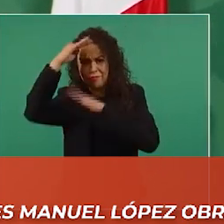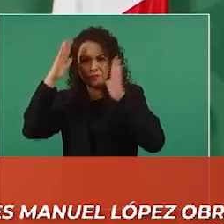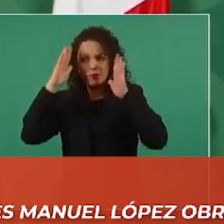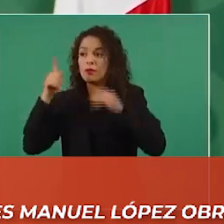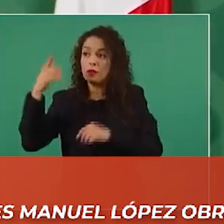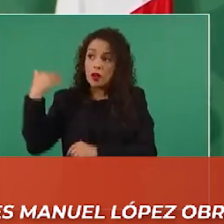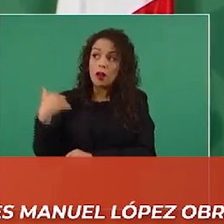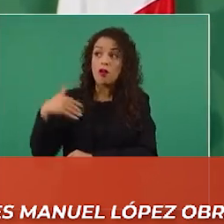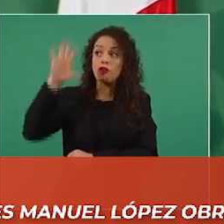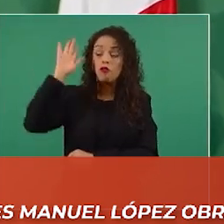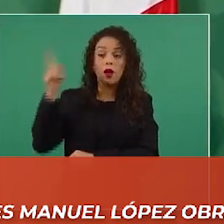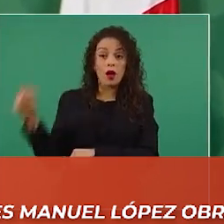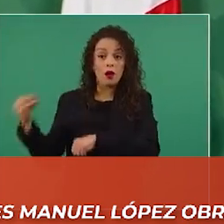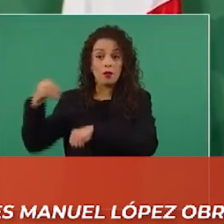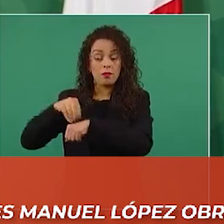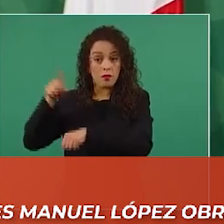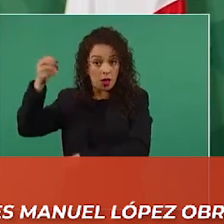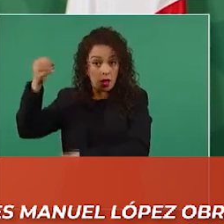corte